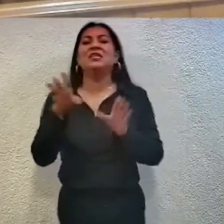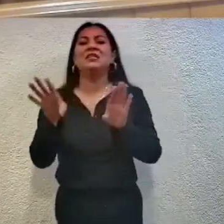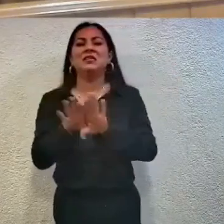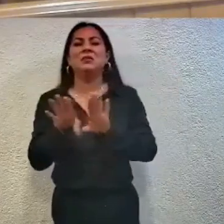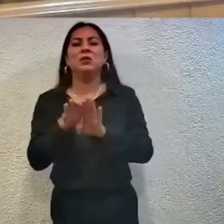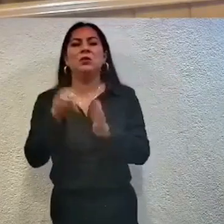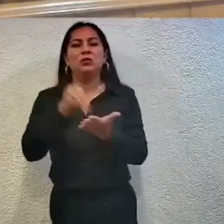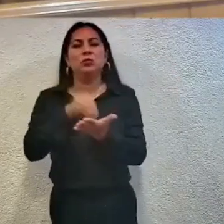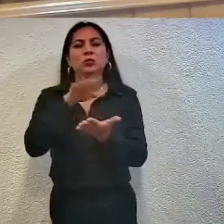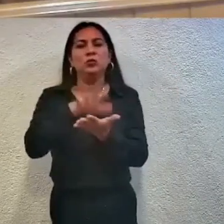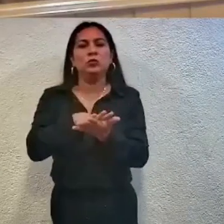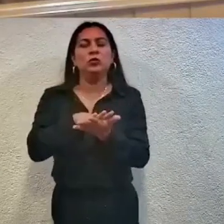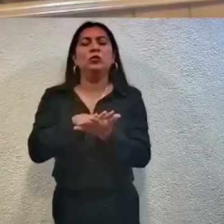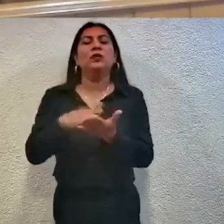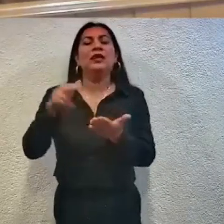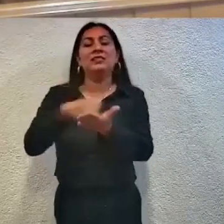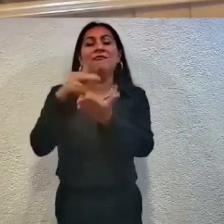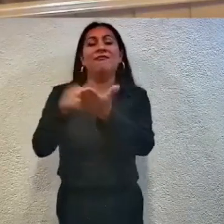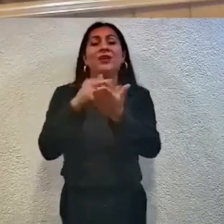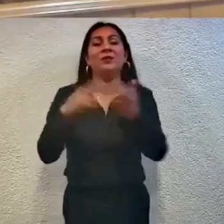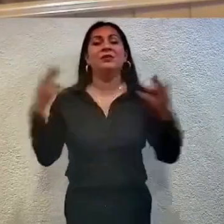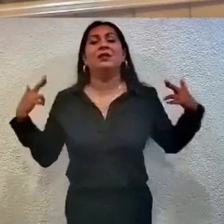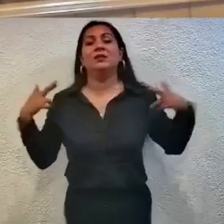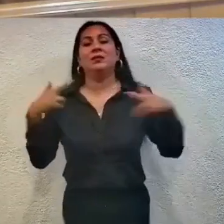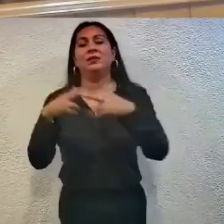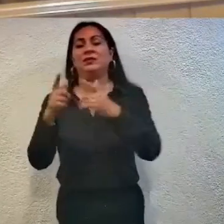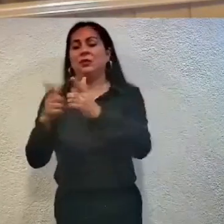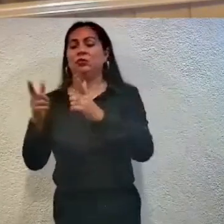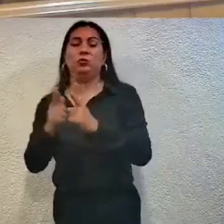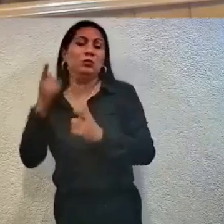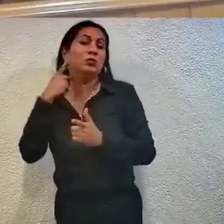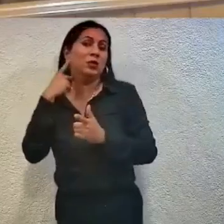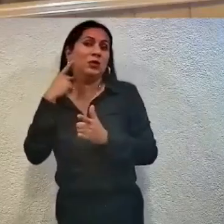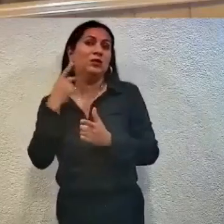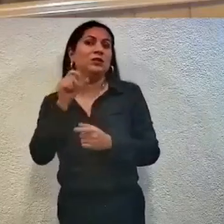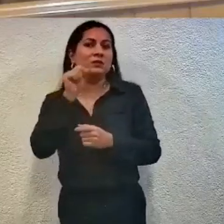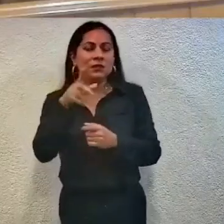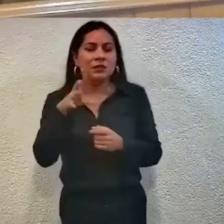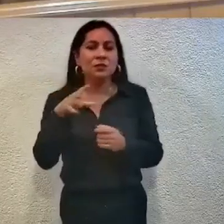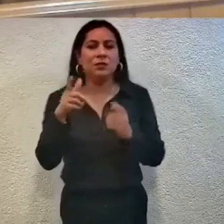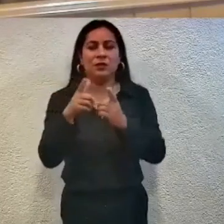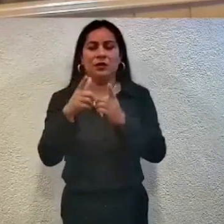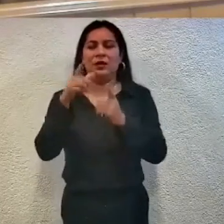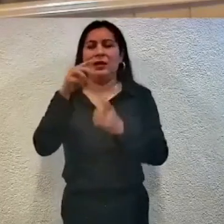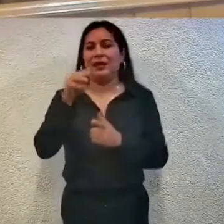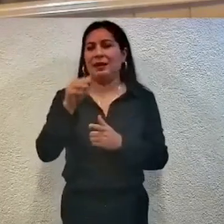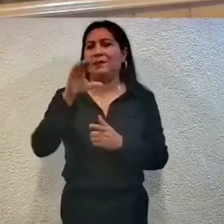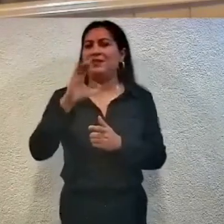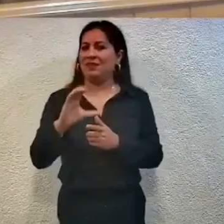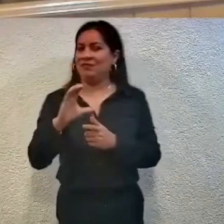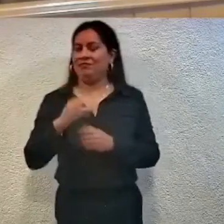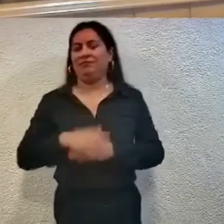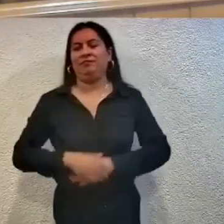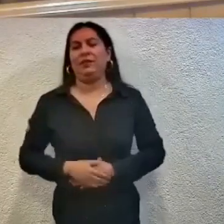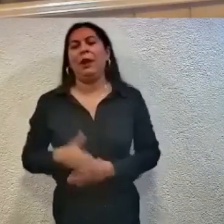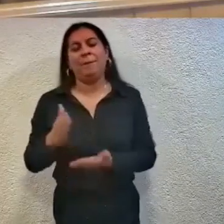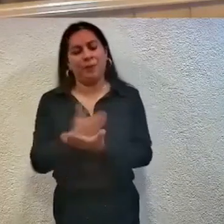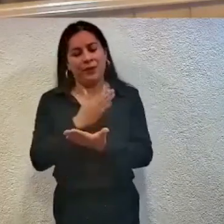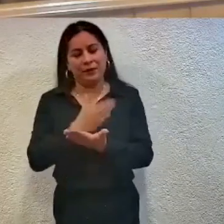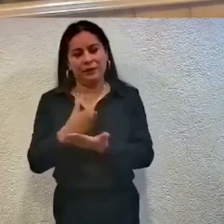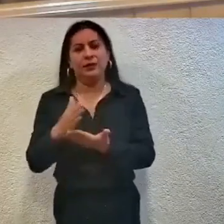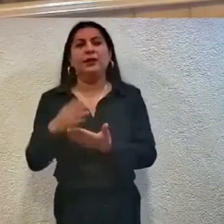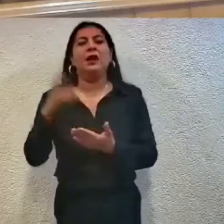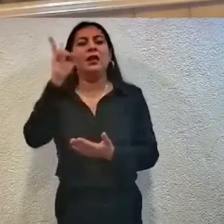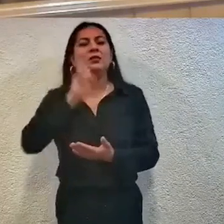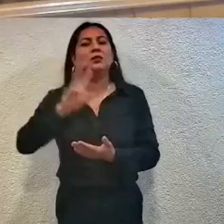en su totalidad las firmas de las representaciones partidistas, incluido el partido Movimiento Ciudadano. Además, las